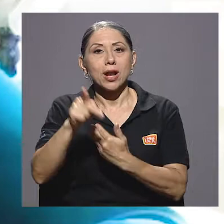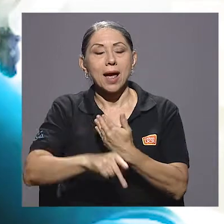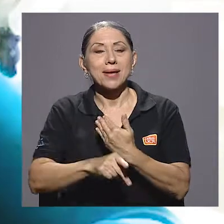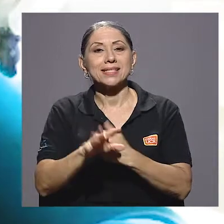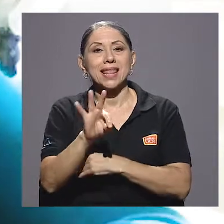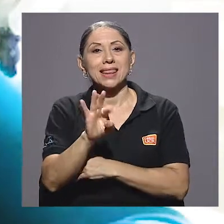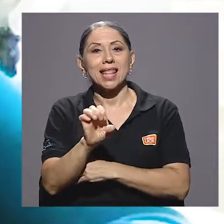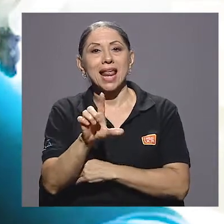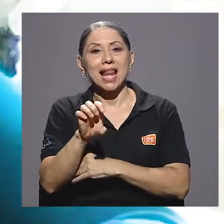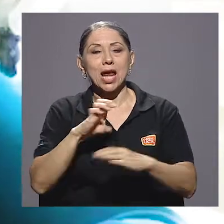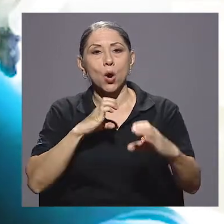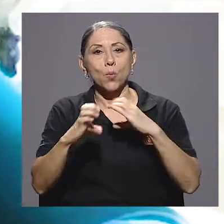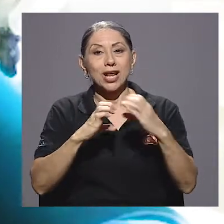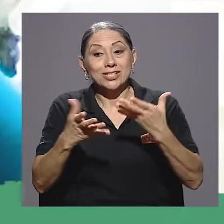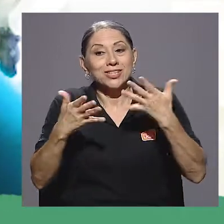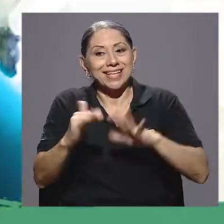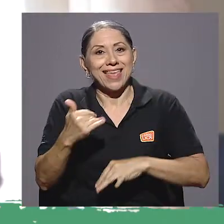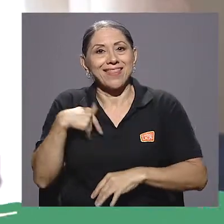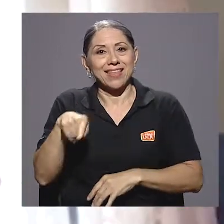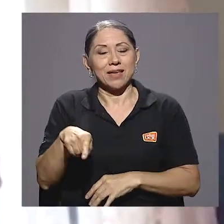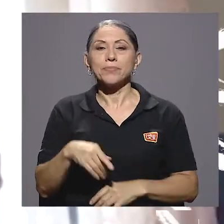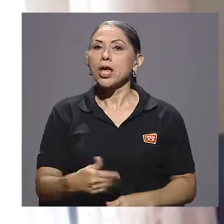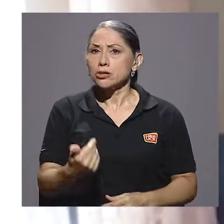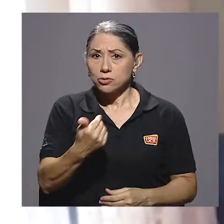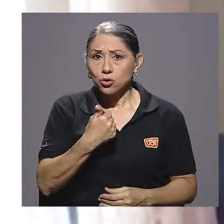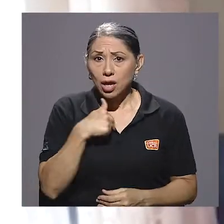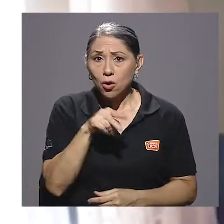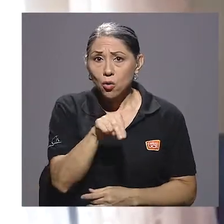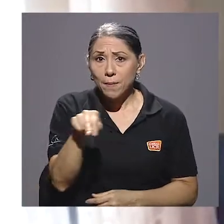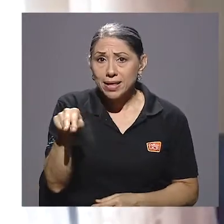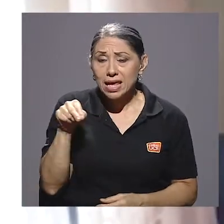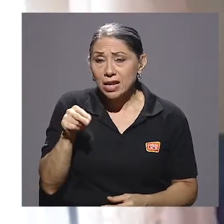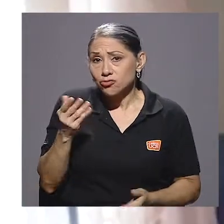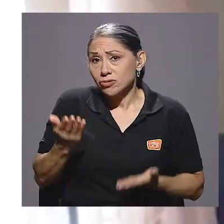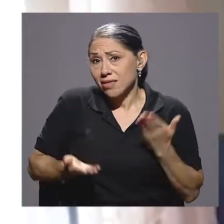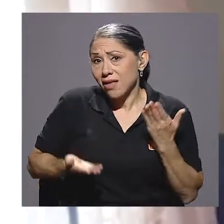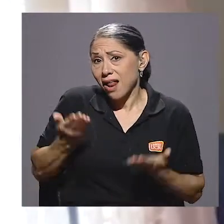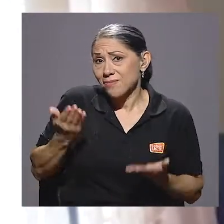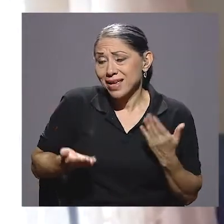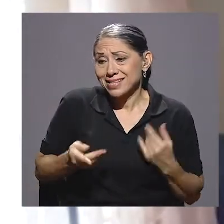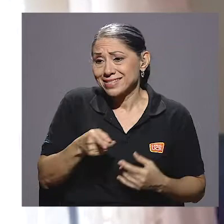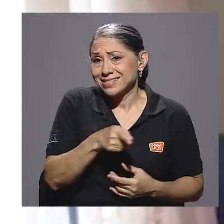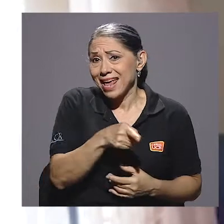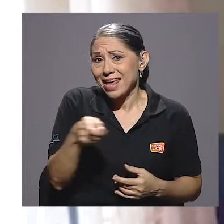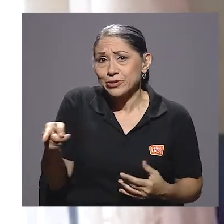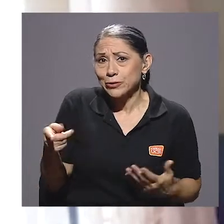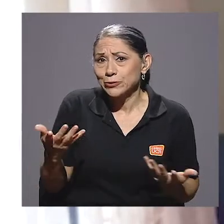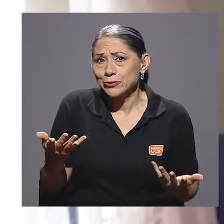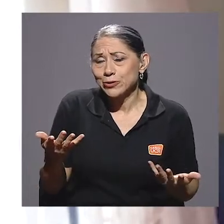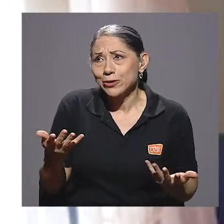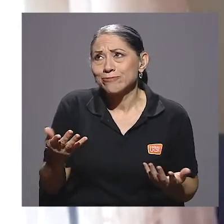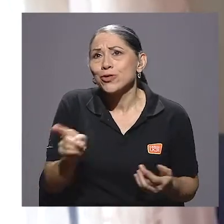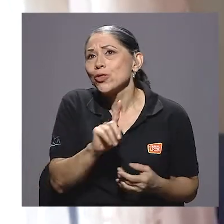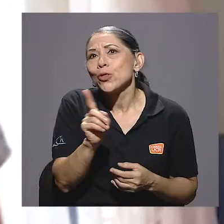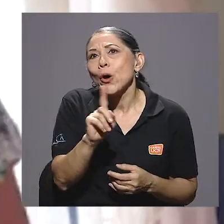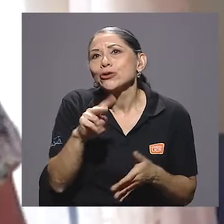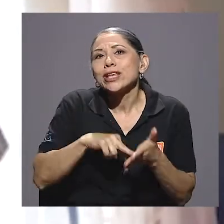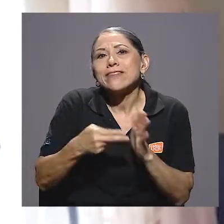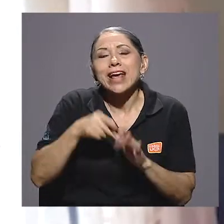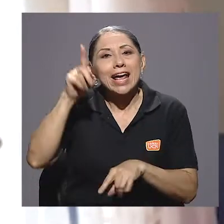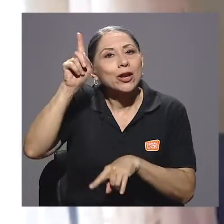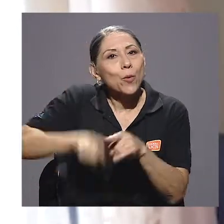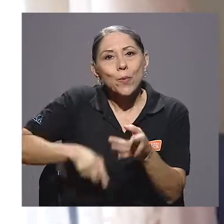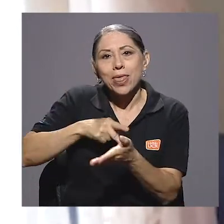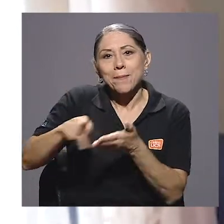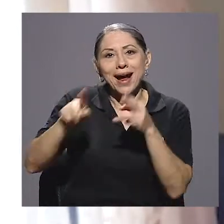de telecomunicaciones que ya el fondo tenía. Tengo compañeros que tal vez no es ni tan siquiera que no puedan pagar